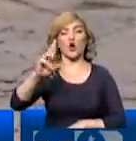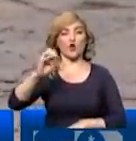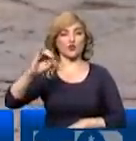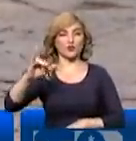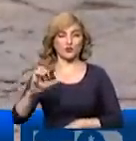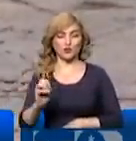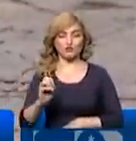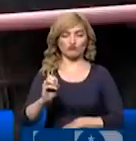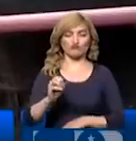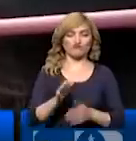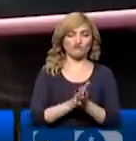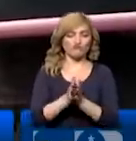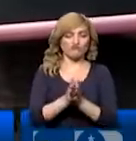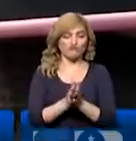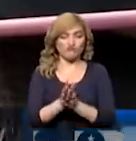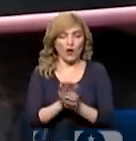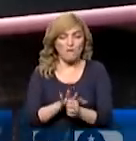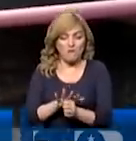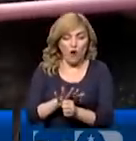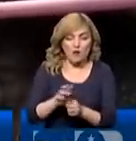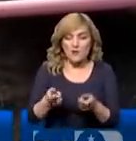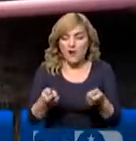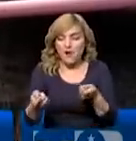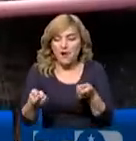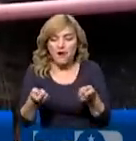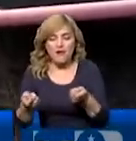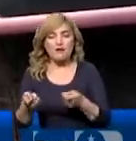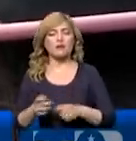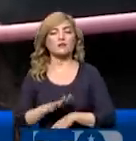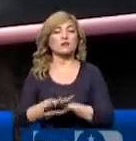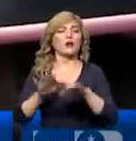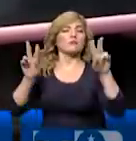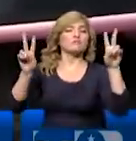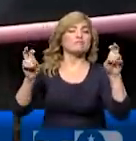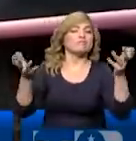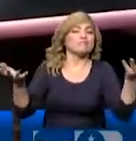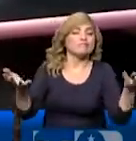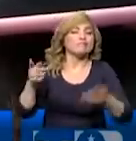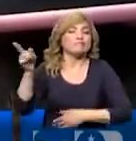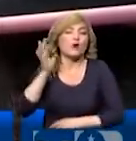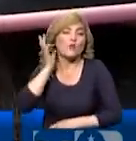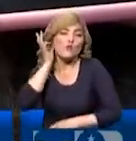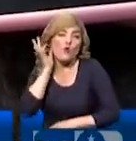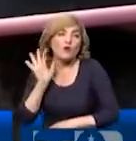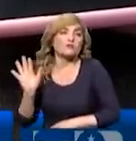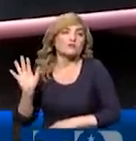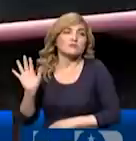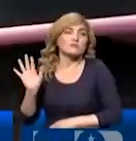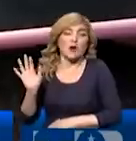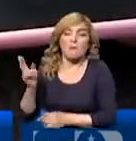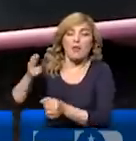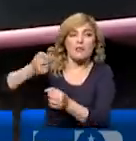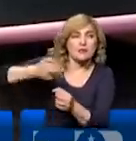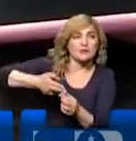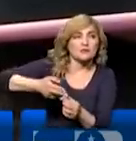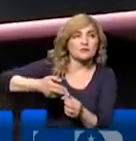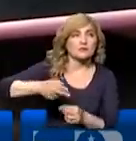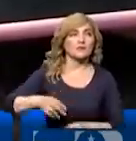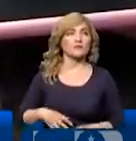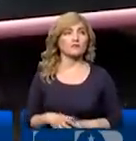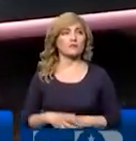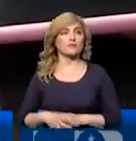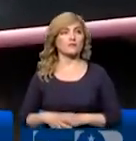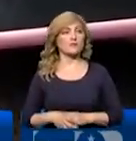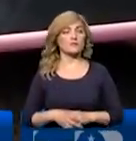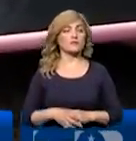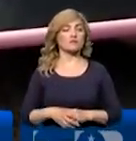de influencias. Se hace referencia presuntamente a que ella tendría algún tipo de participación dentro